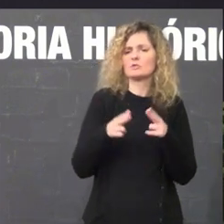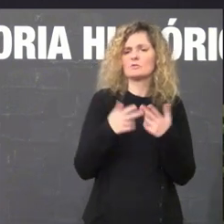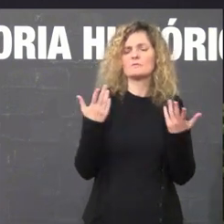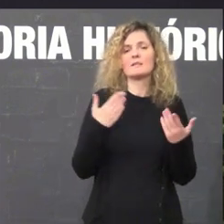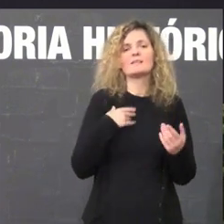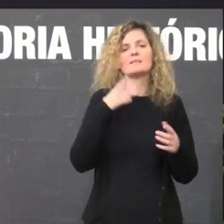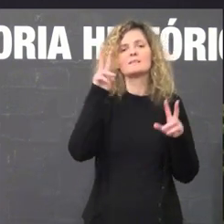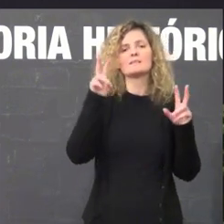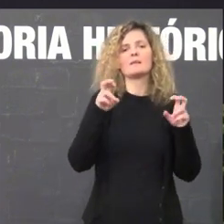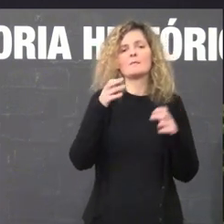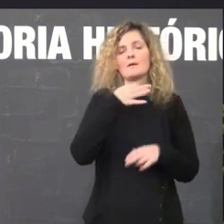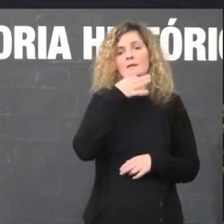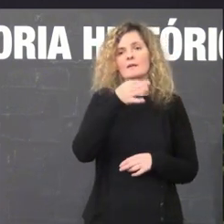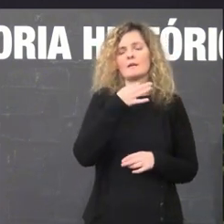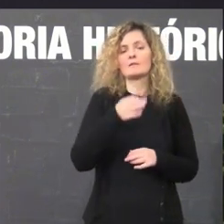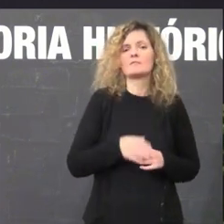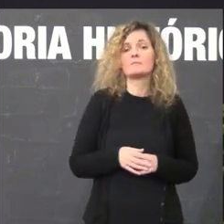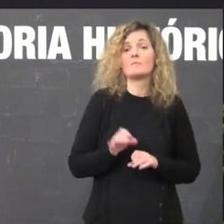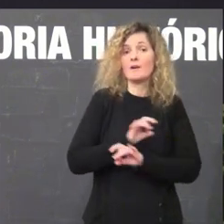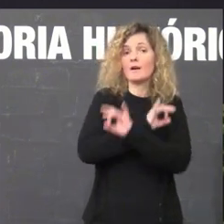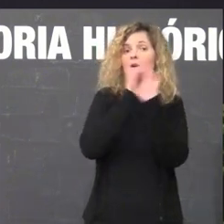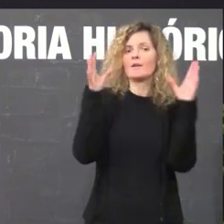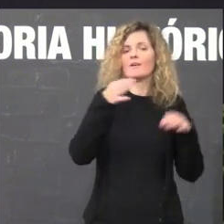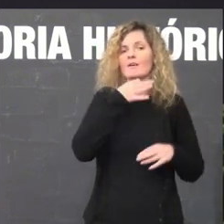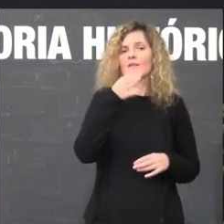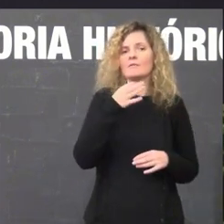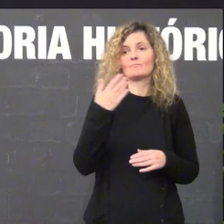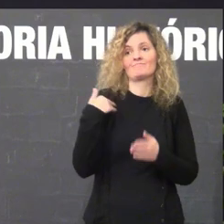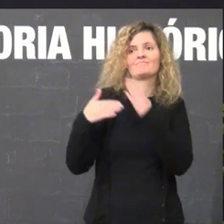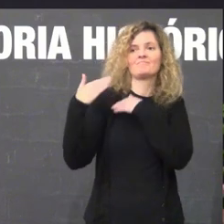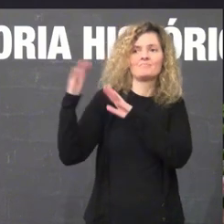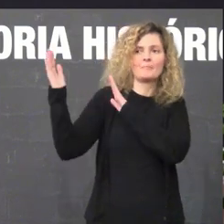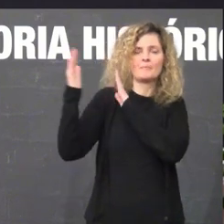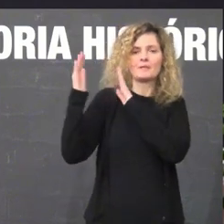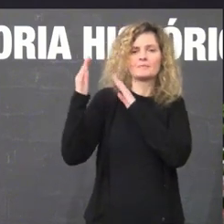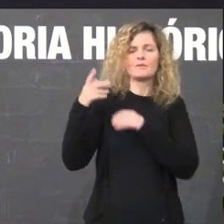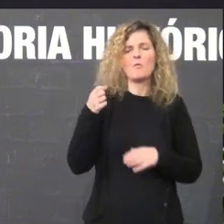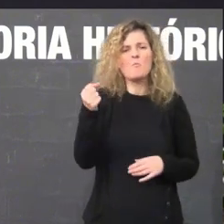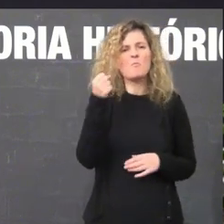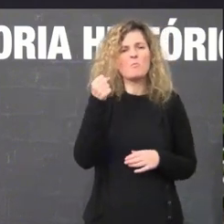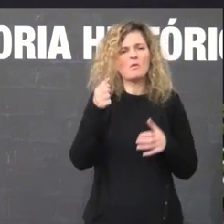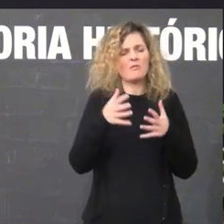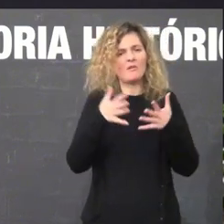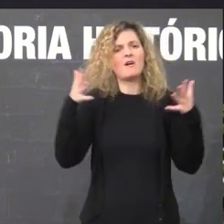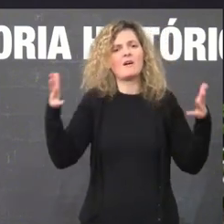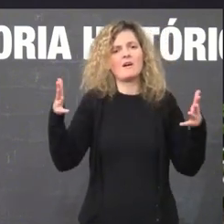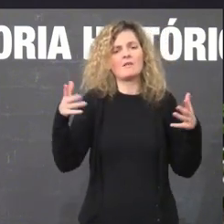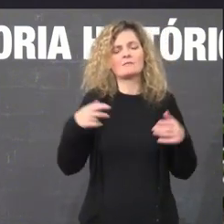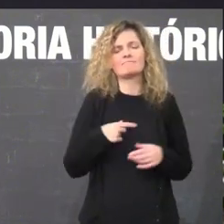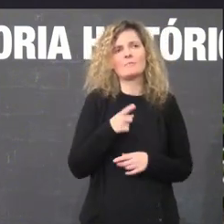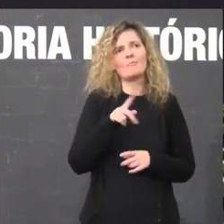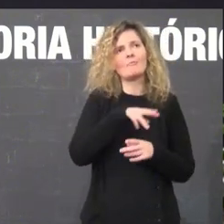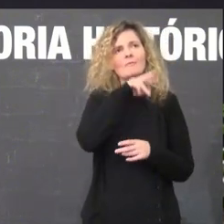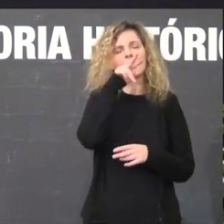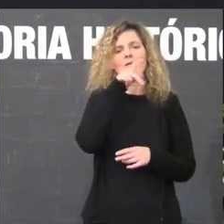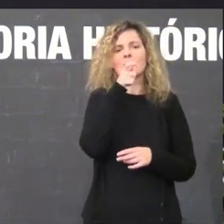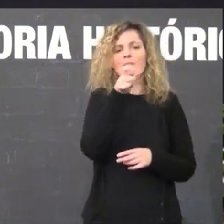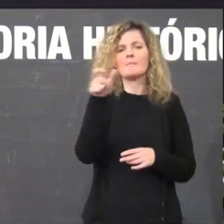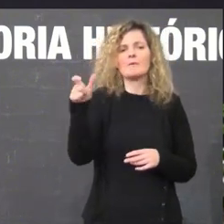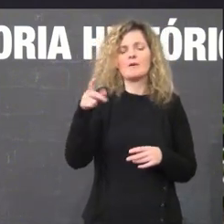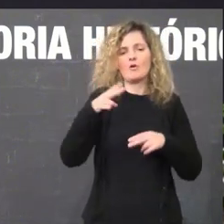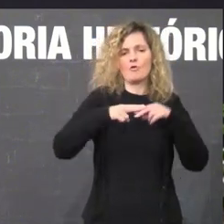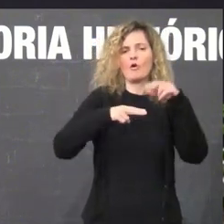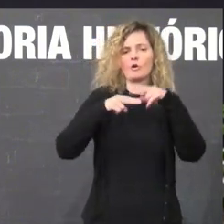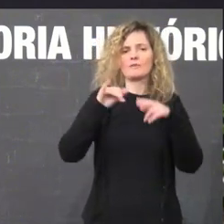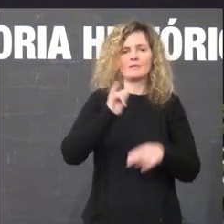eorrelato por supuesto os relato todo pasado o según podré tan grande que en pocas palabras construye a